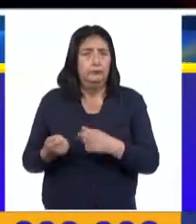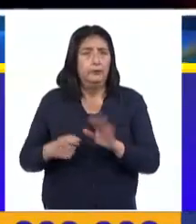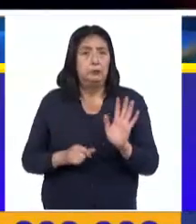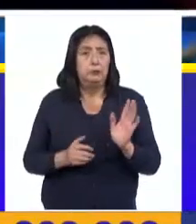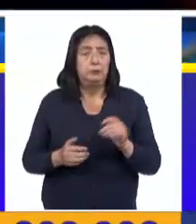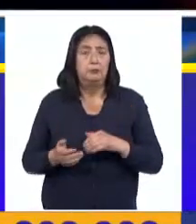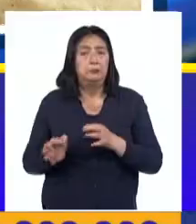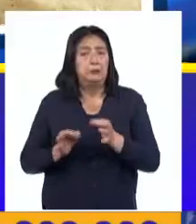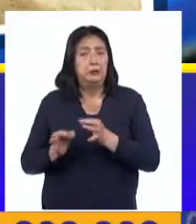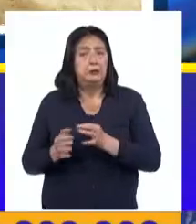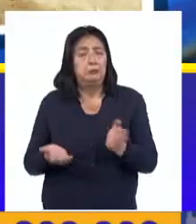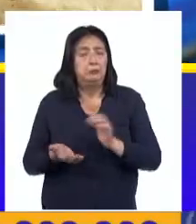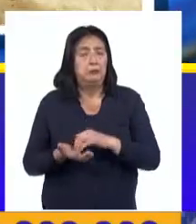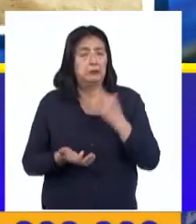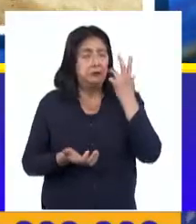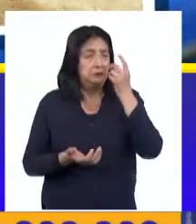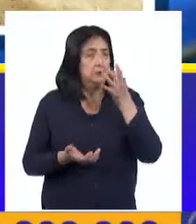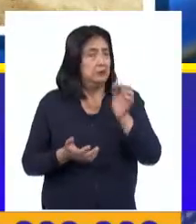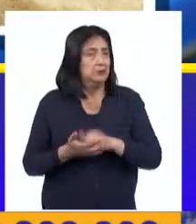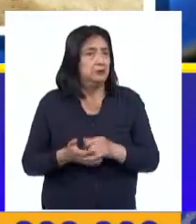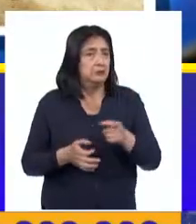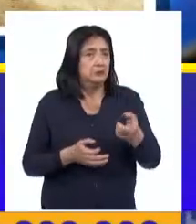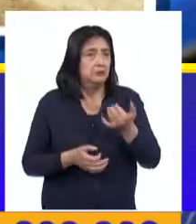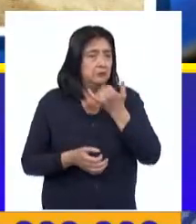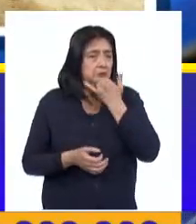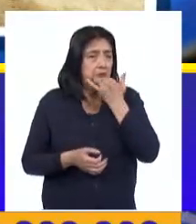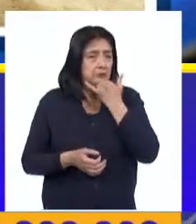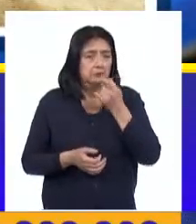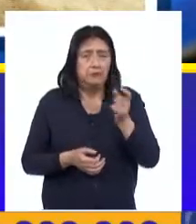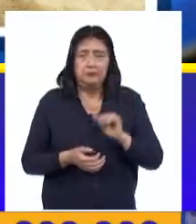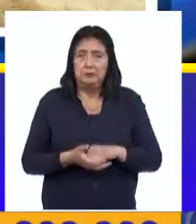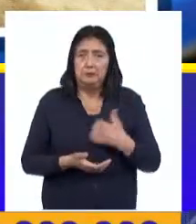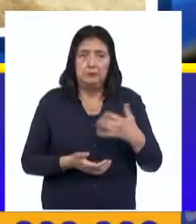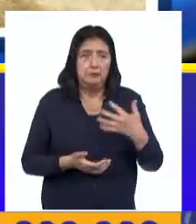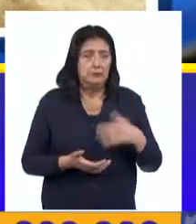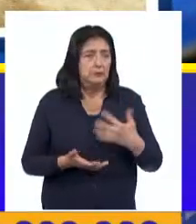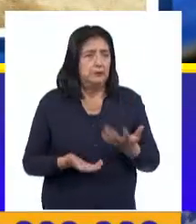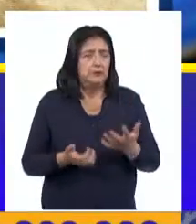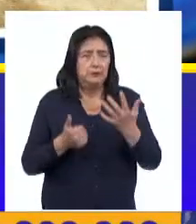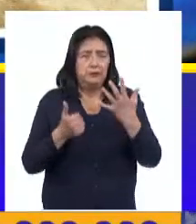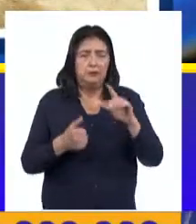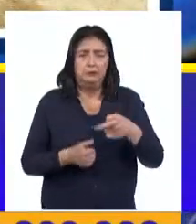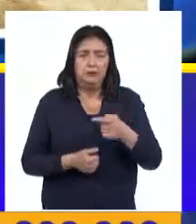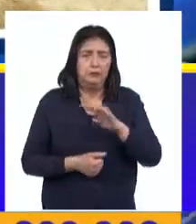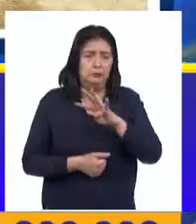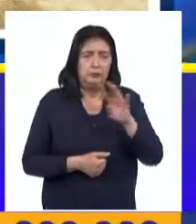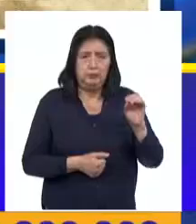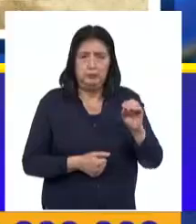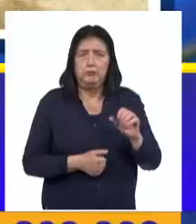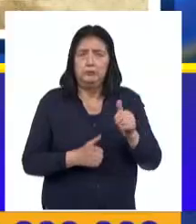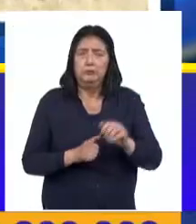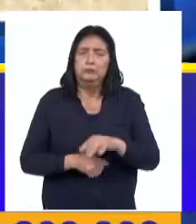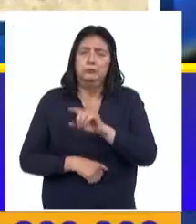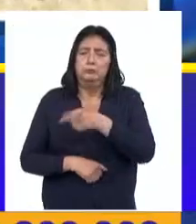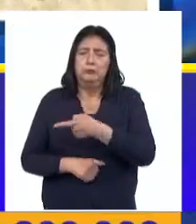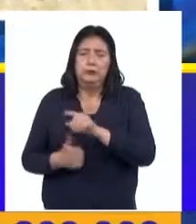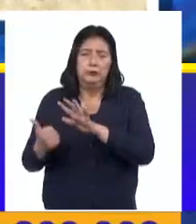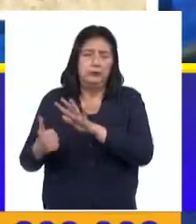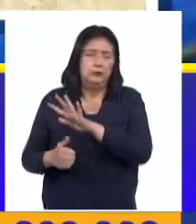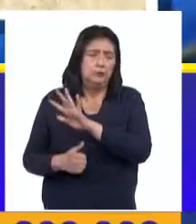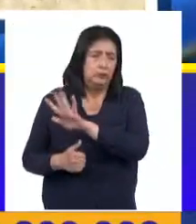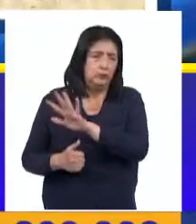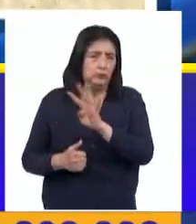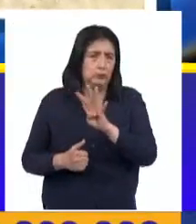seguimos precisando entonces más detalles de lo que ha ocurrido. Se ha recuperado 6.410 soles y